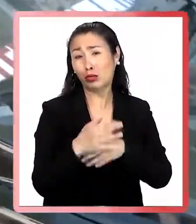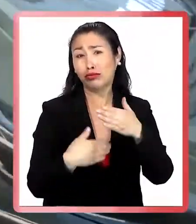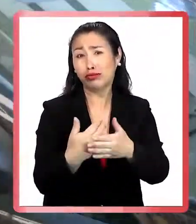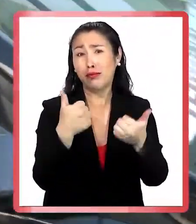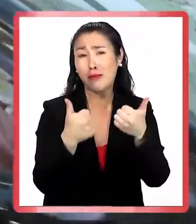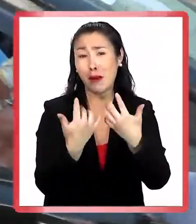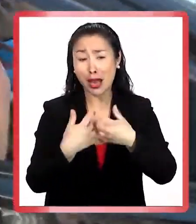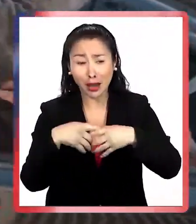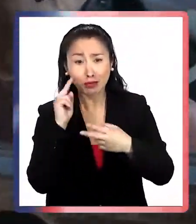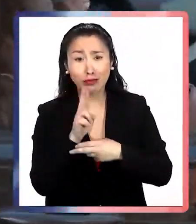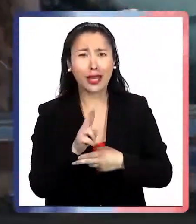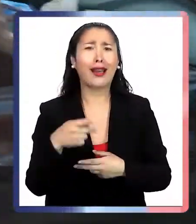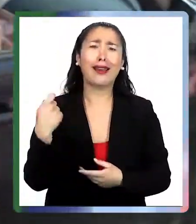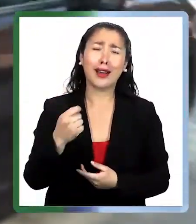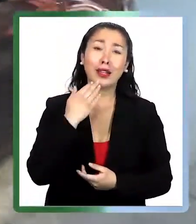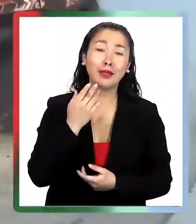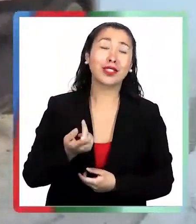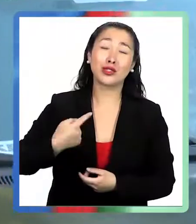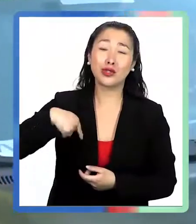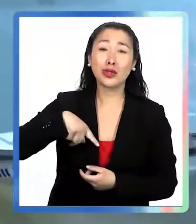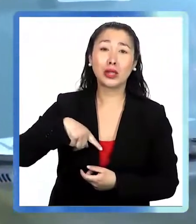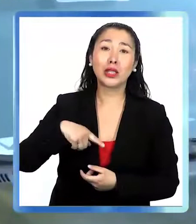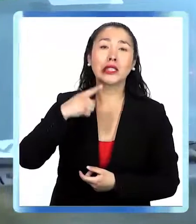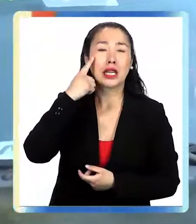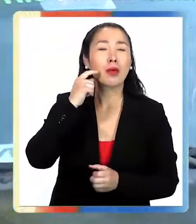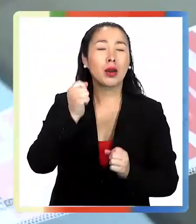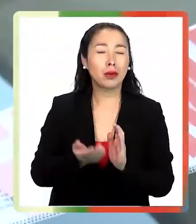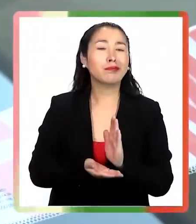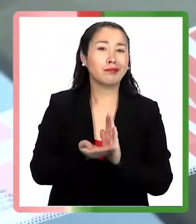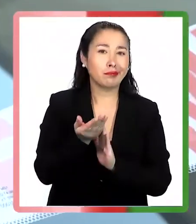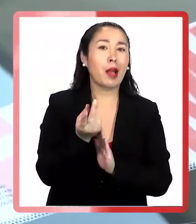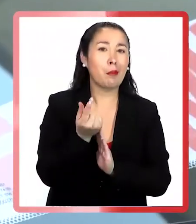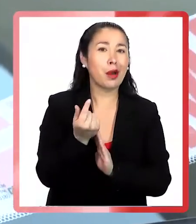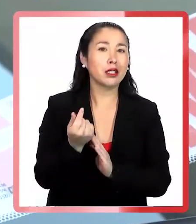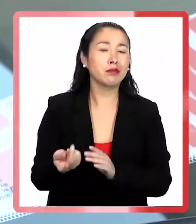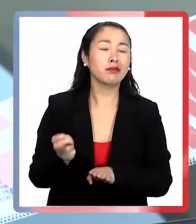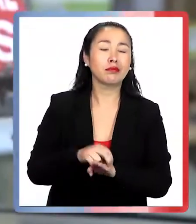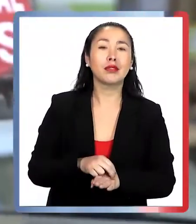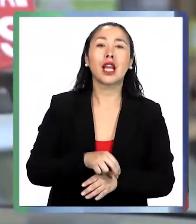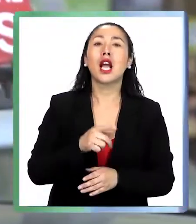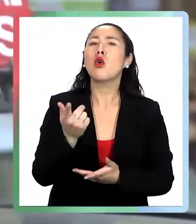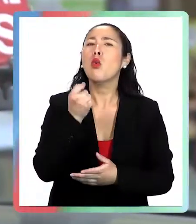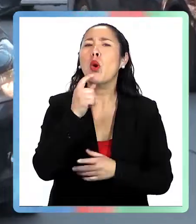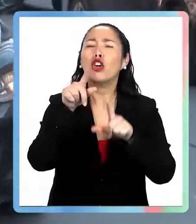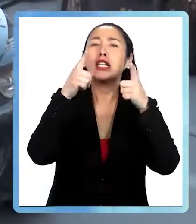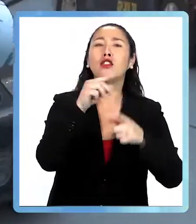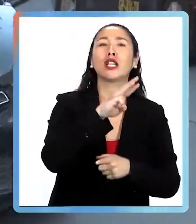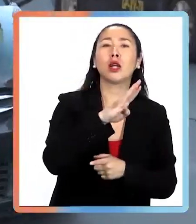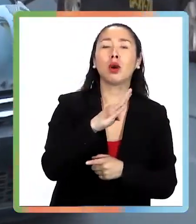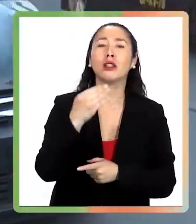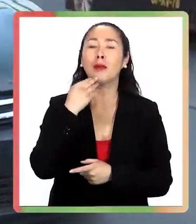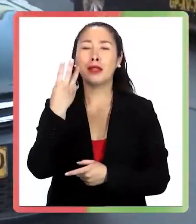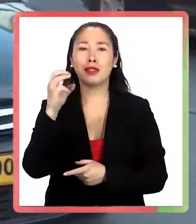funcionando, digamos, en nuestras calles. Pero no descartamos, digamos, un alza. Las líneas aludidas son la 24 y 30, y el